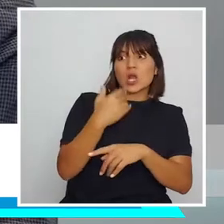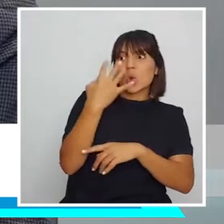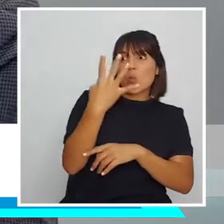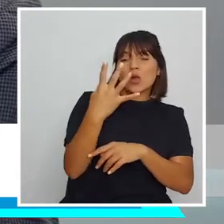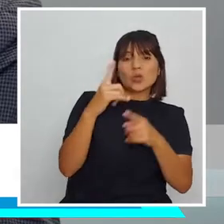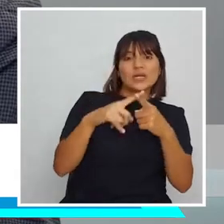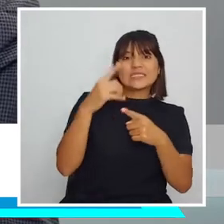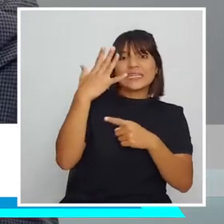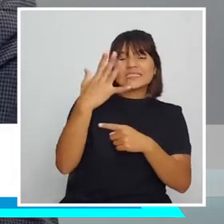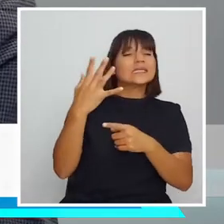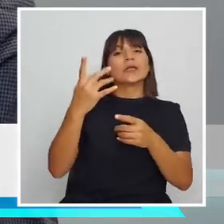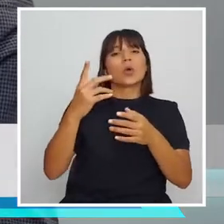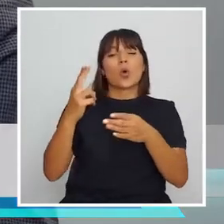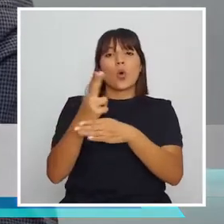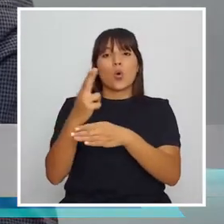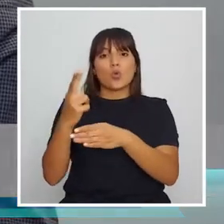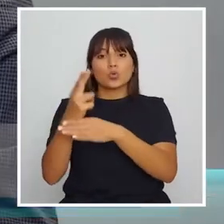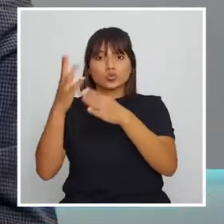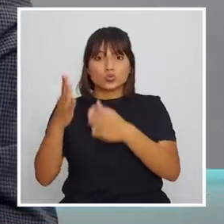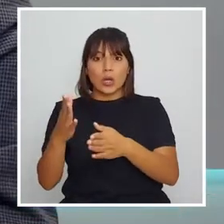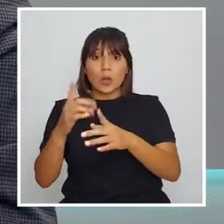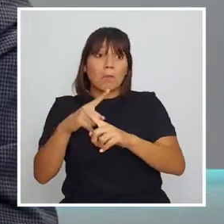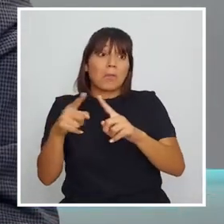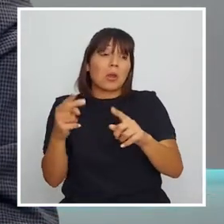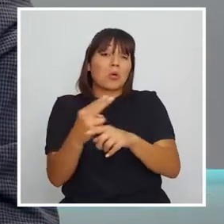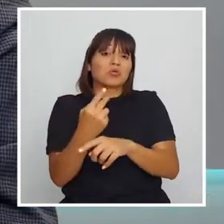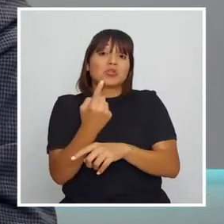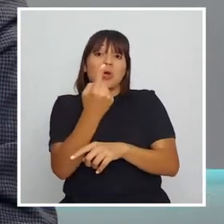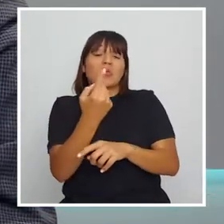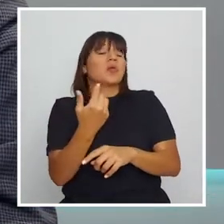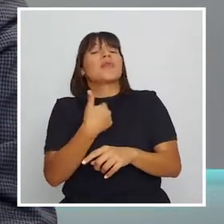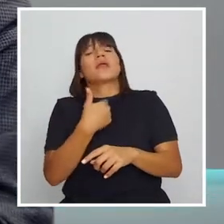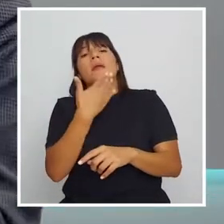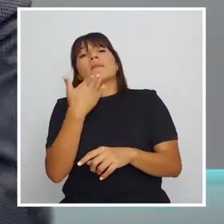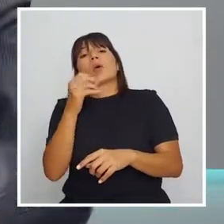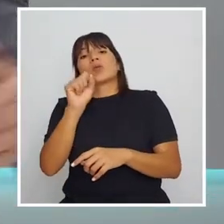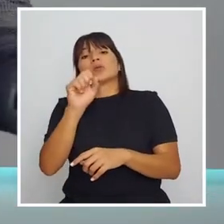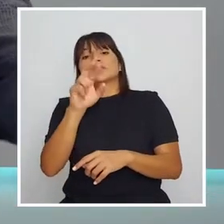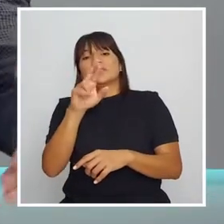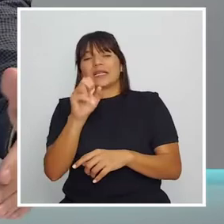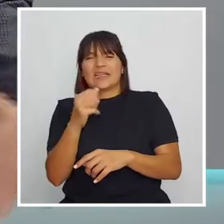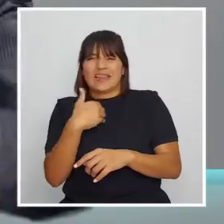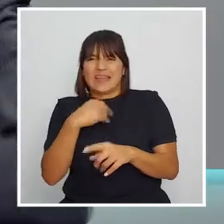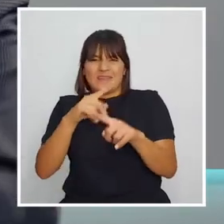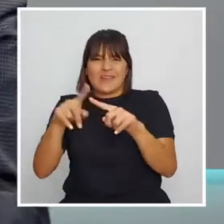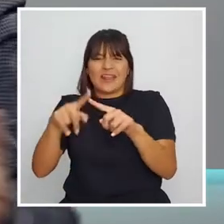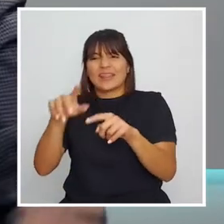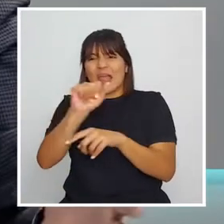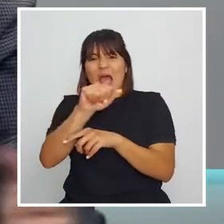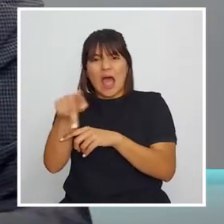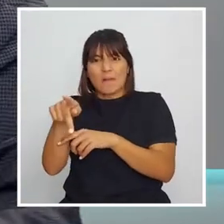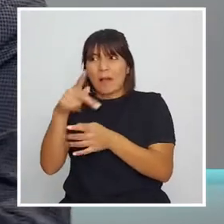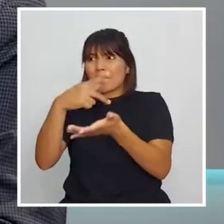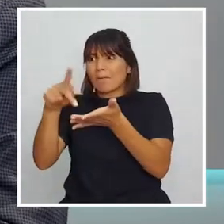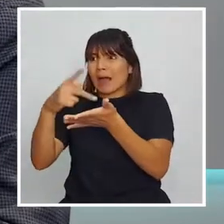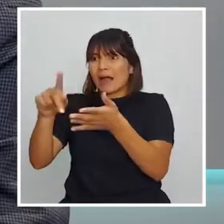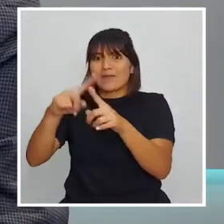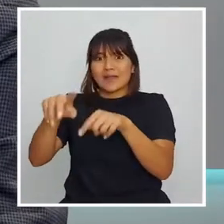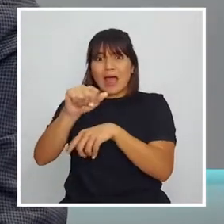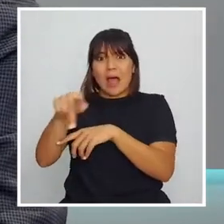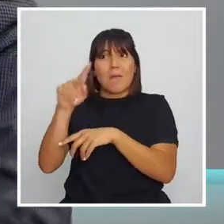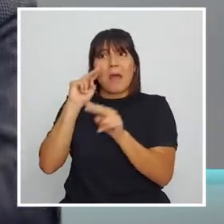suscripciones, pero es una con la que están acostumbrados, porque es la que tiene las mejores series que más me gustan, y todas las demás estoy pagando por puro